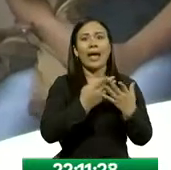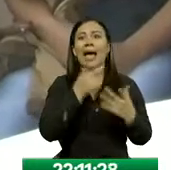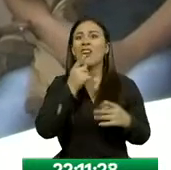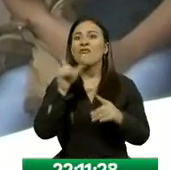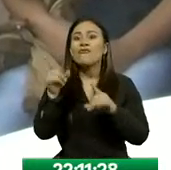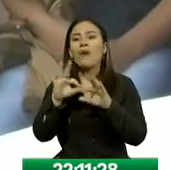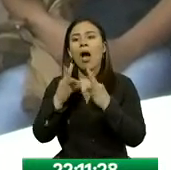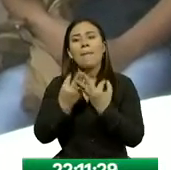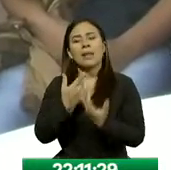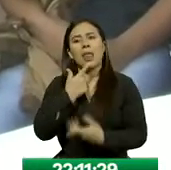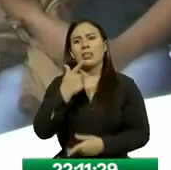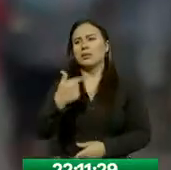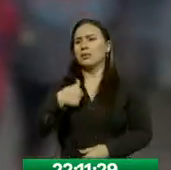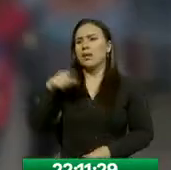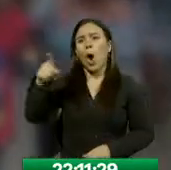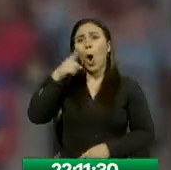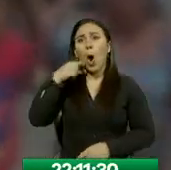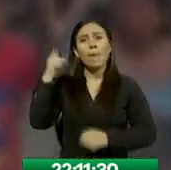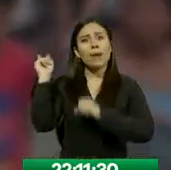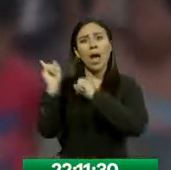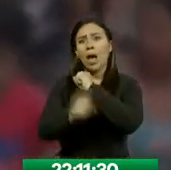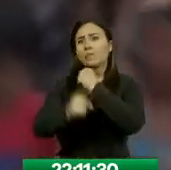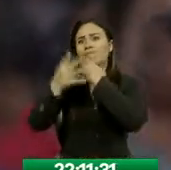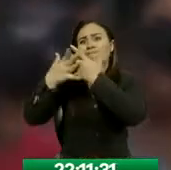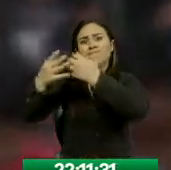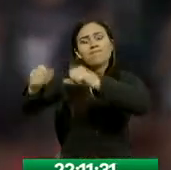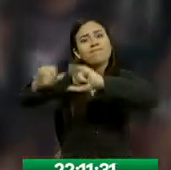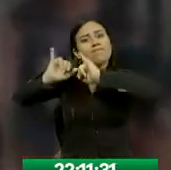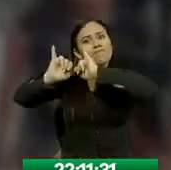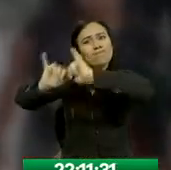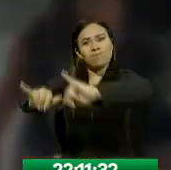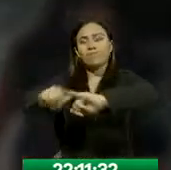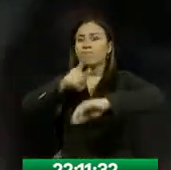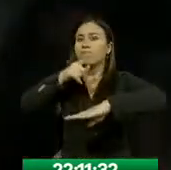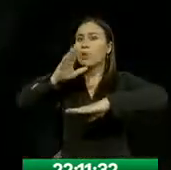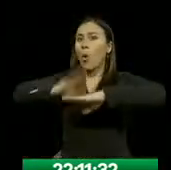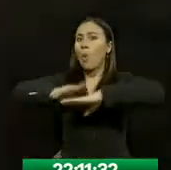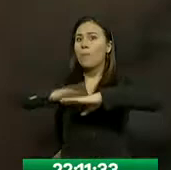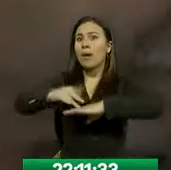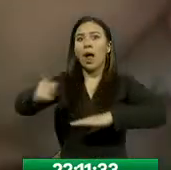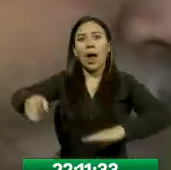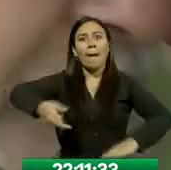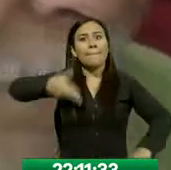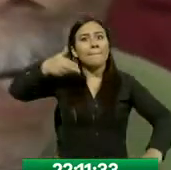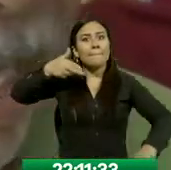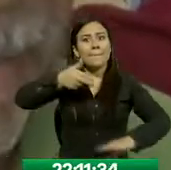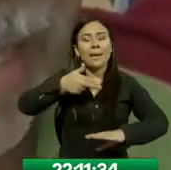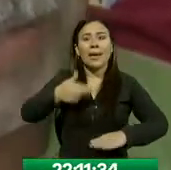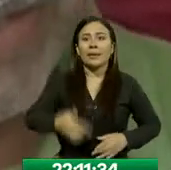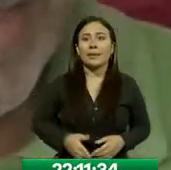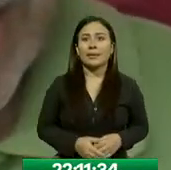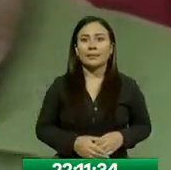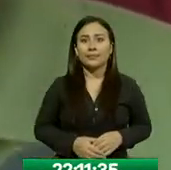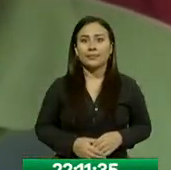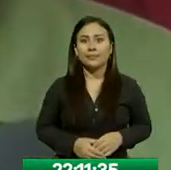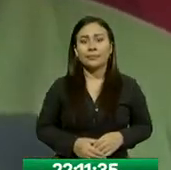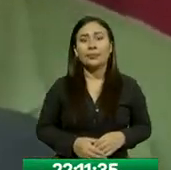víctima pide la pena máxima para Sebastián C., presunto autor material del crimen. Se vale la